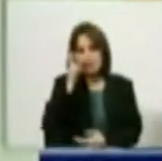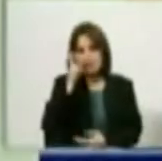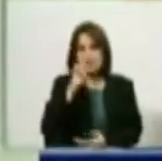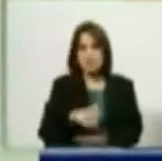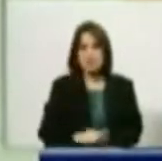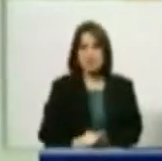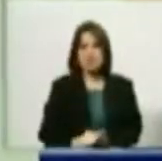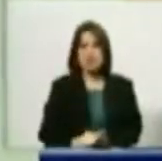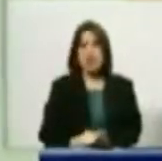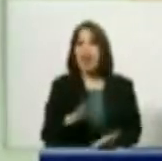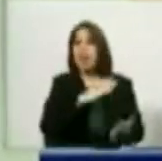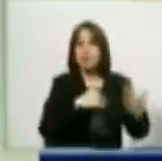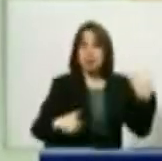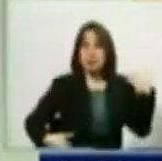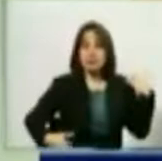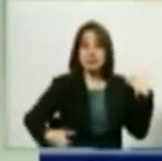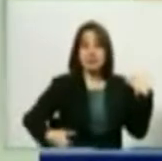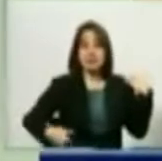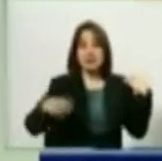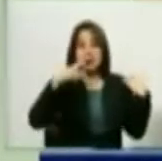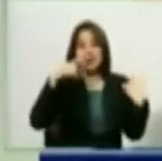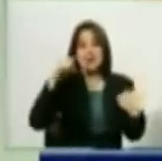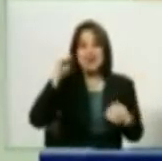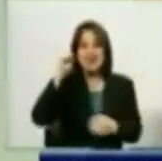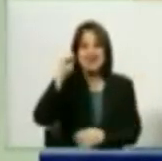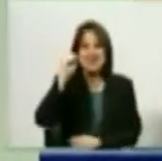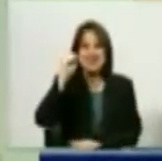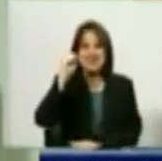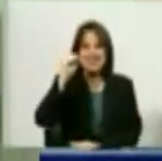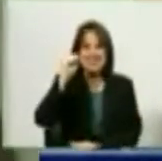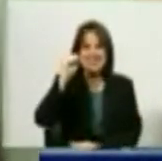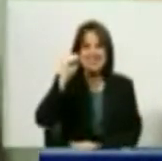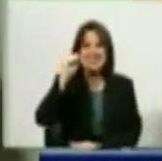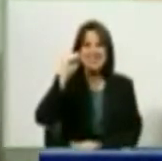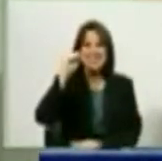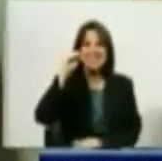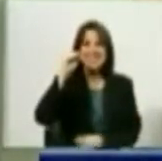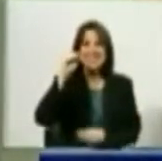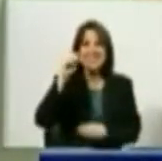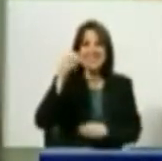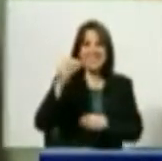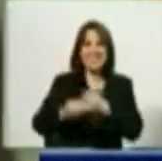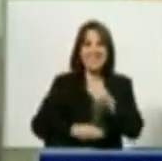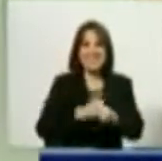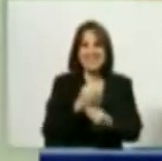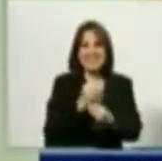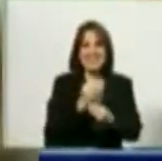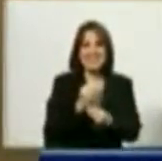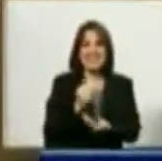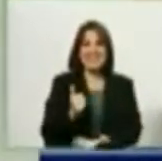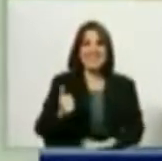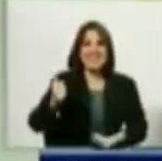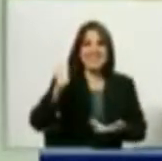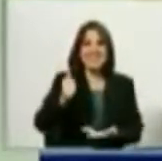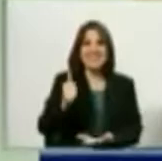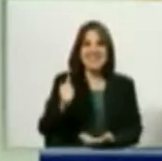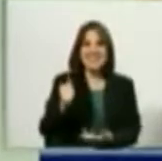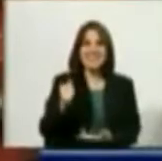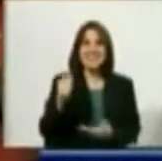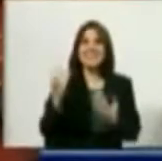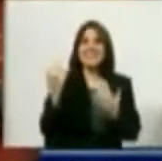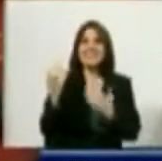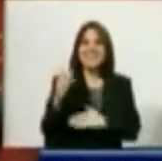presidente Nicolás Maduro el salario mínimo y pensiones ascienden a cuatro mil quinientos